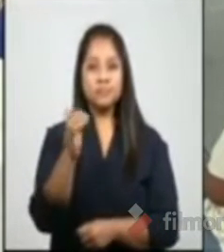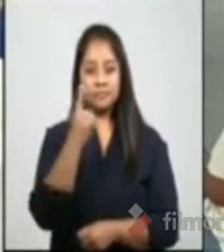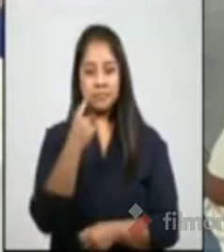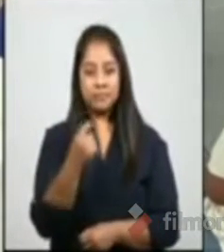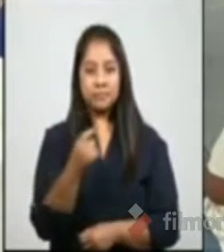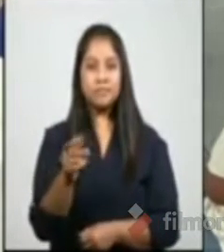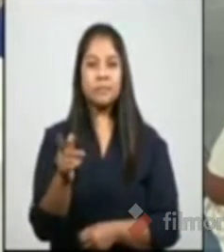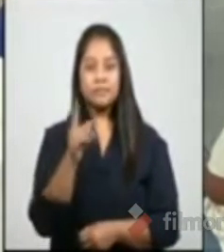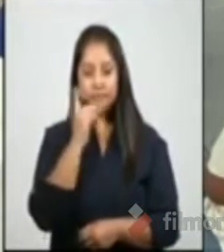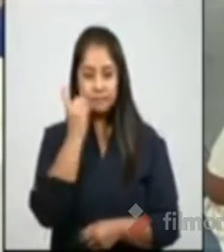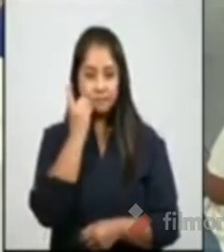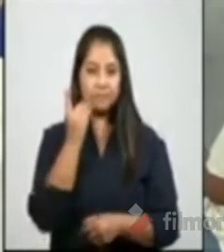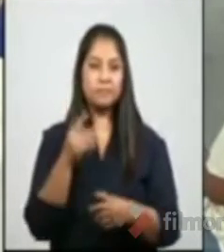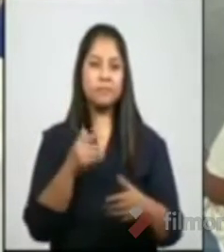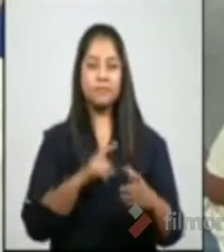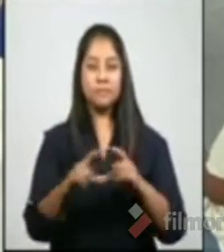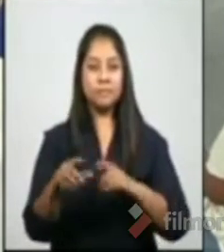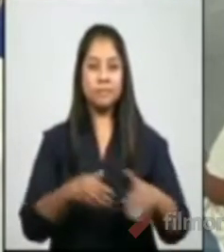director de Caminos,